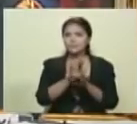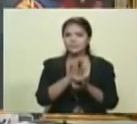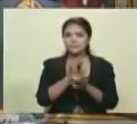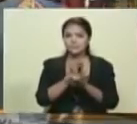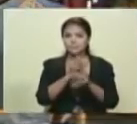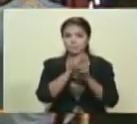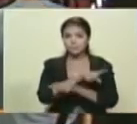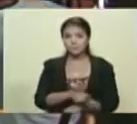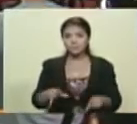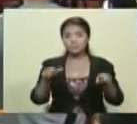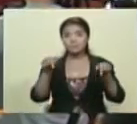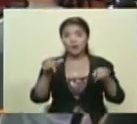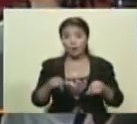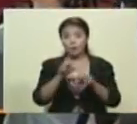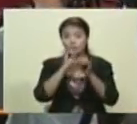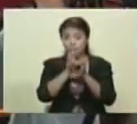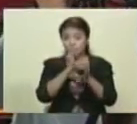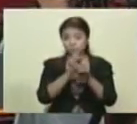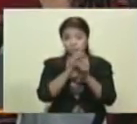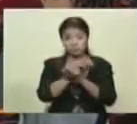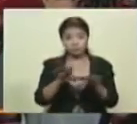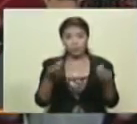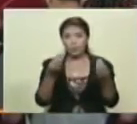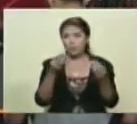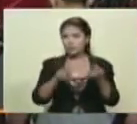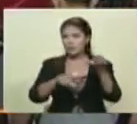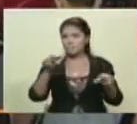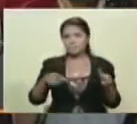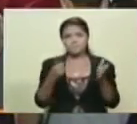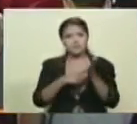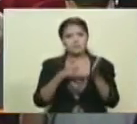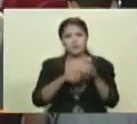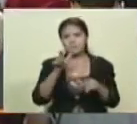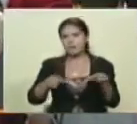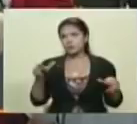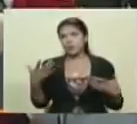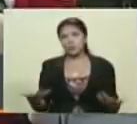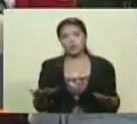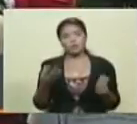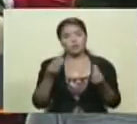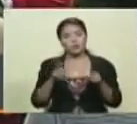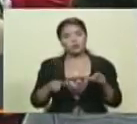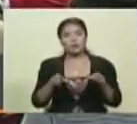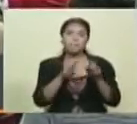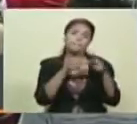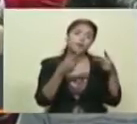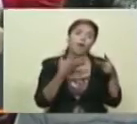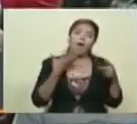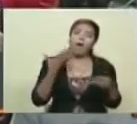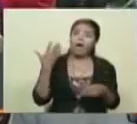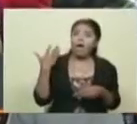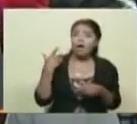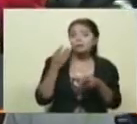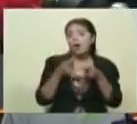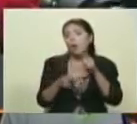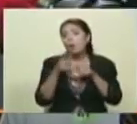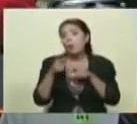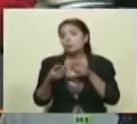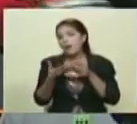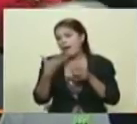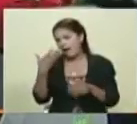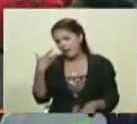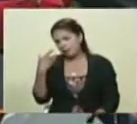llegamos hoy a miles y miles, a más gente que con el periodiquito antes, con las cositas que hacíamos antes,